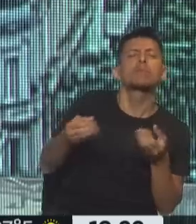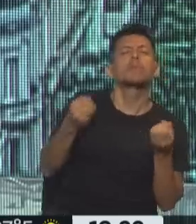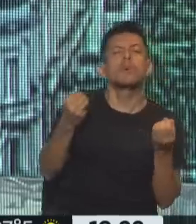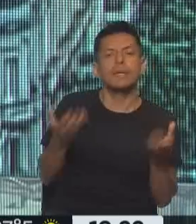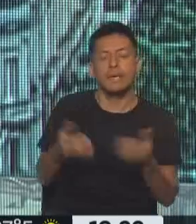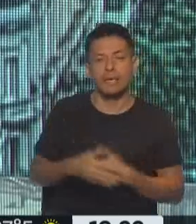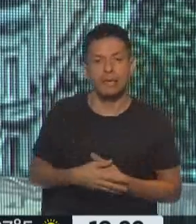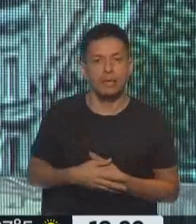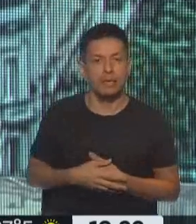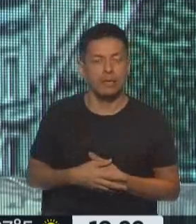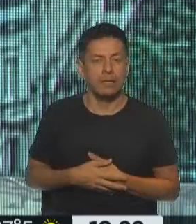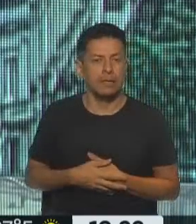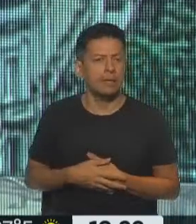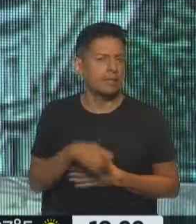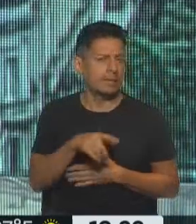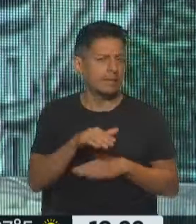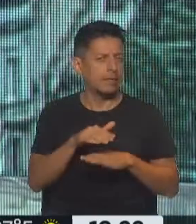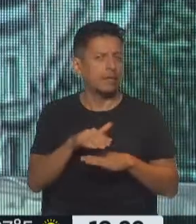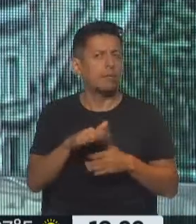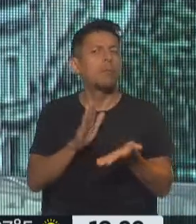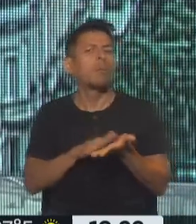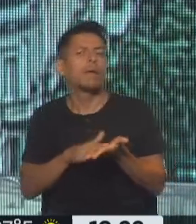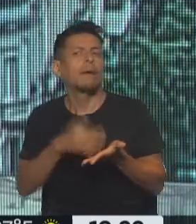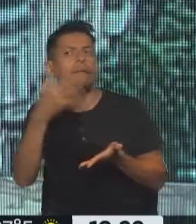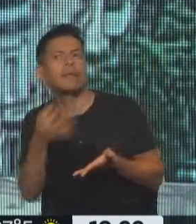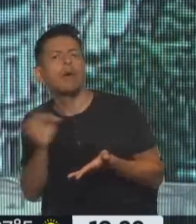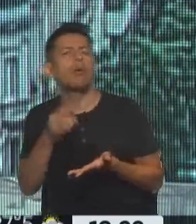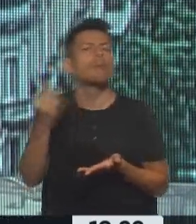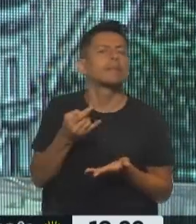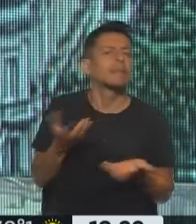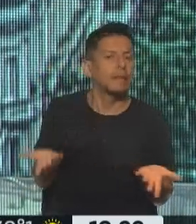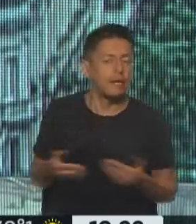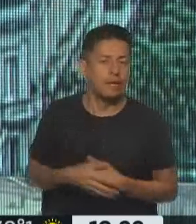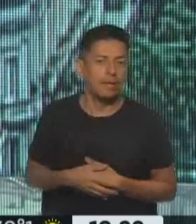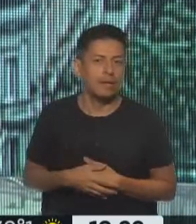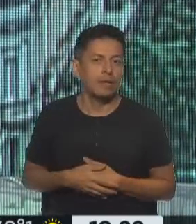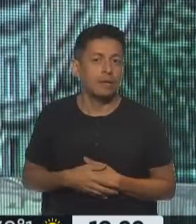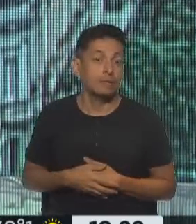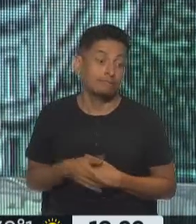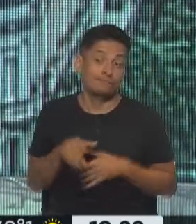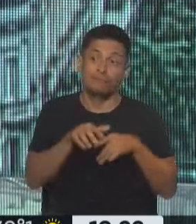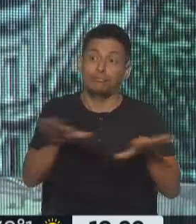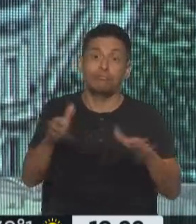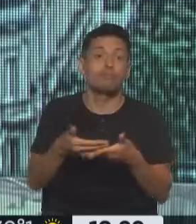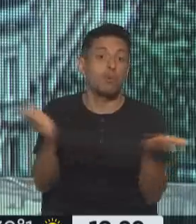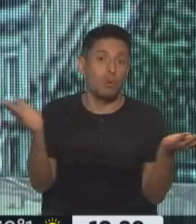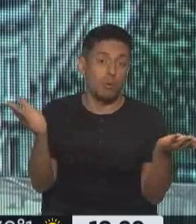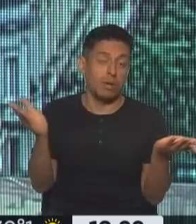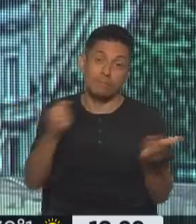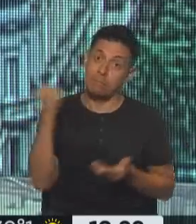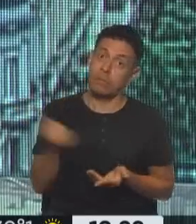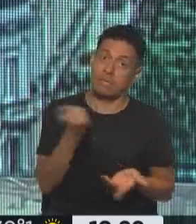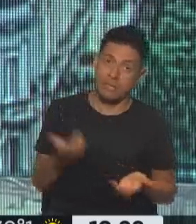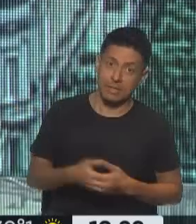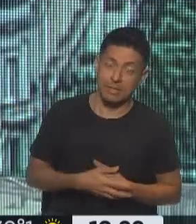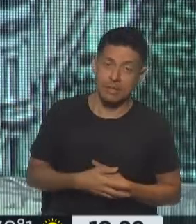¿Porque eran ciertas o porque no eran ciertas las cosas que salían en los diarios? Es información pública que tiene relevancia institucional.